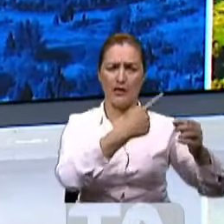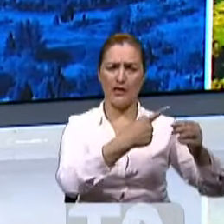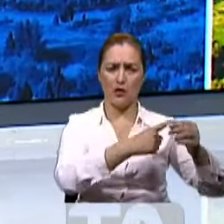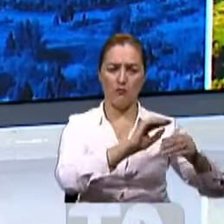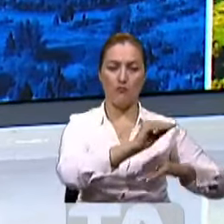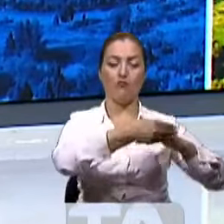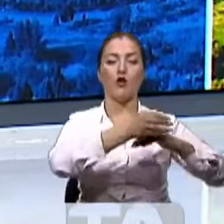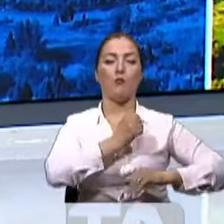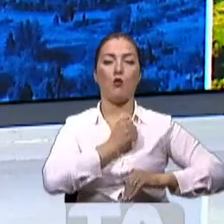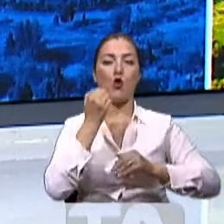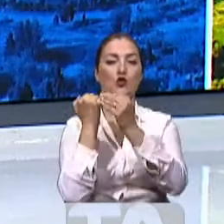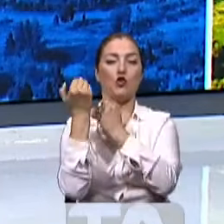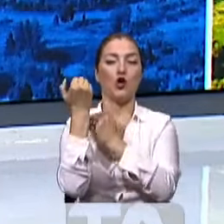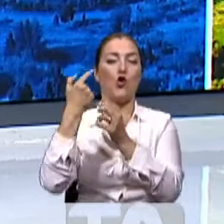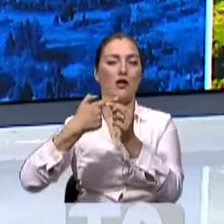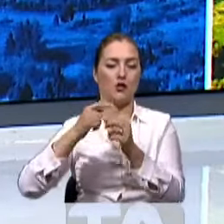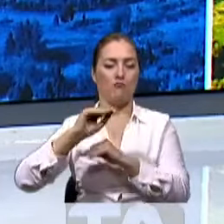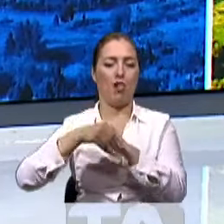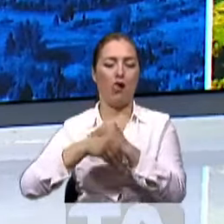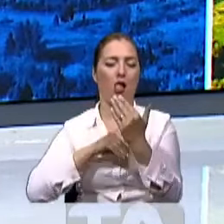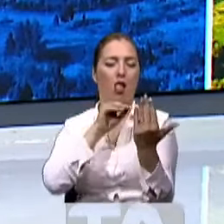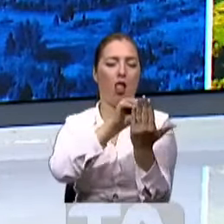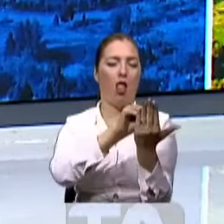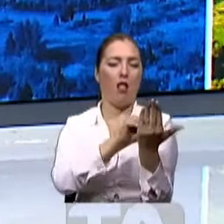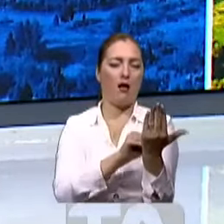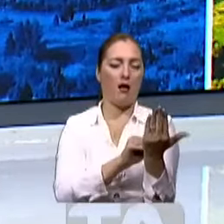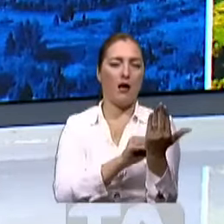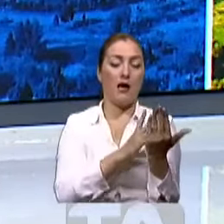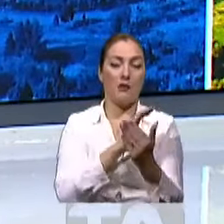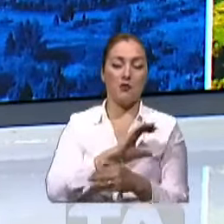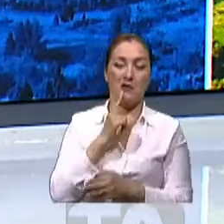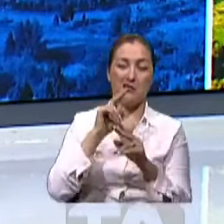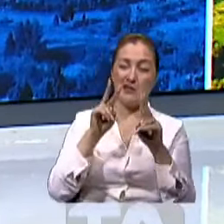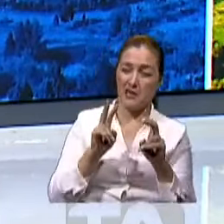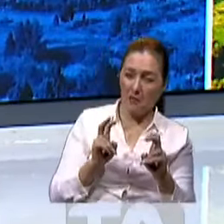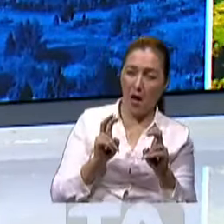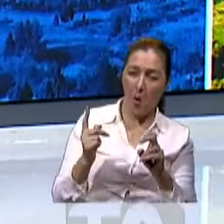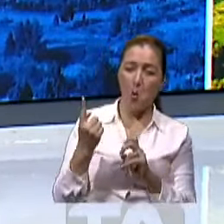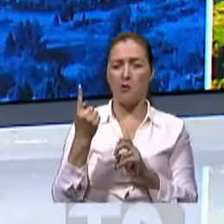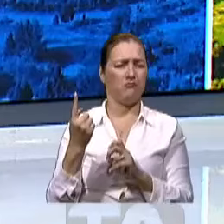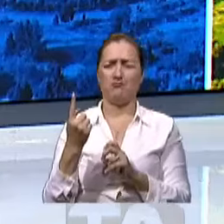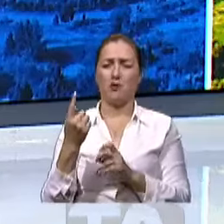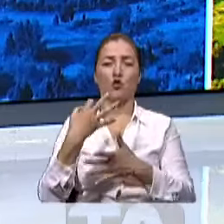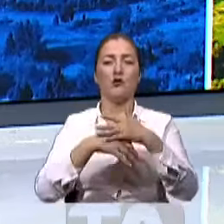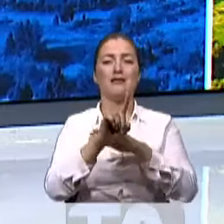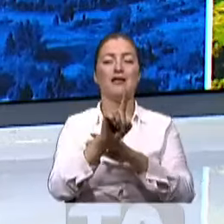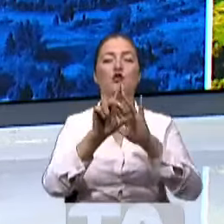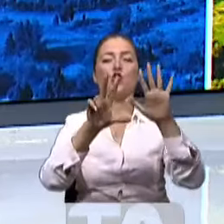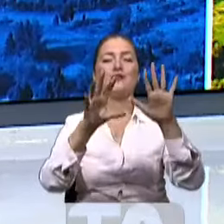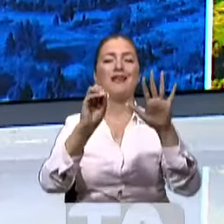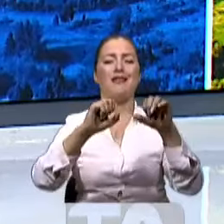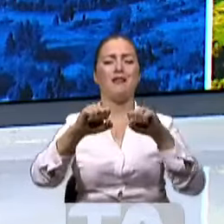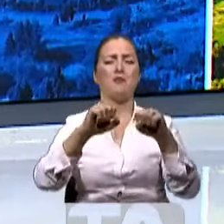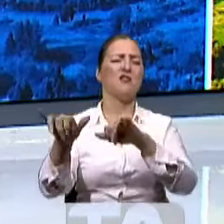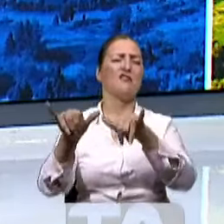patrimonio histórico de la ciudad. Según el Cabildo, este tema no es aislado, pues en la ciudad hay 186 trámites